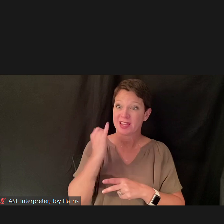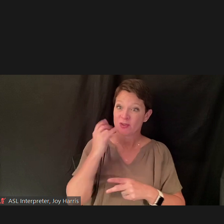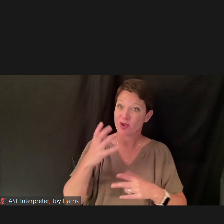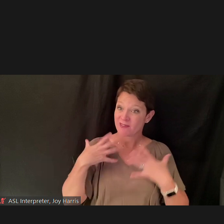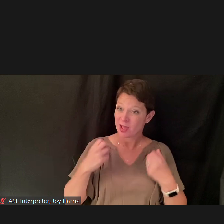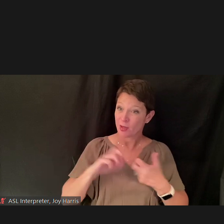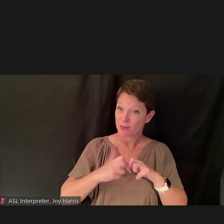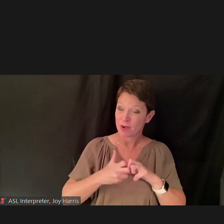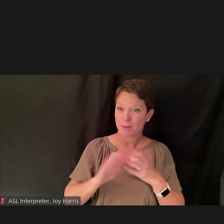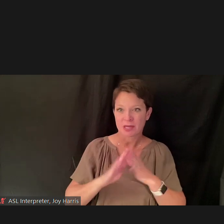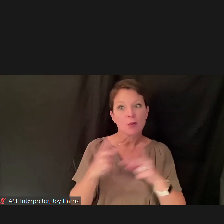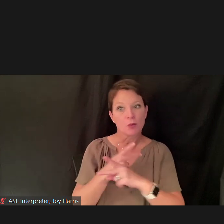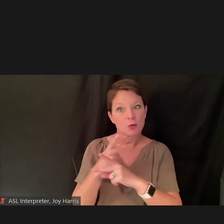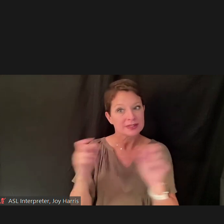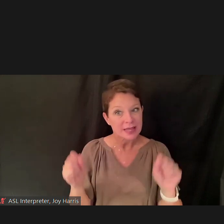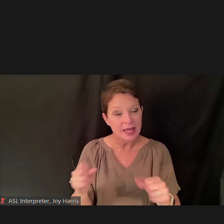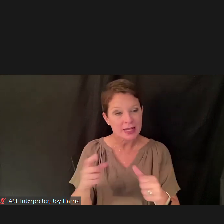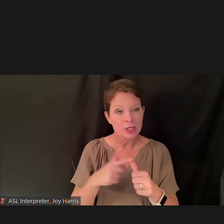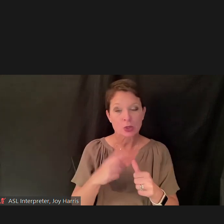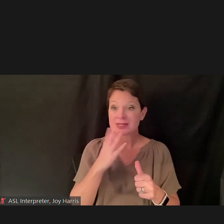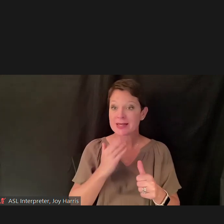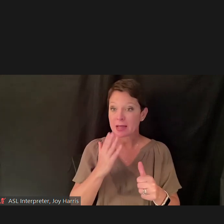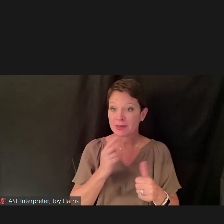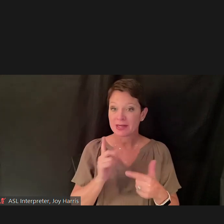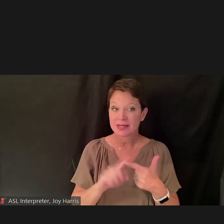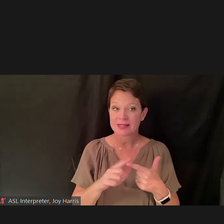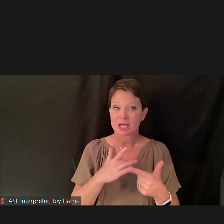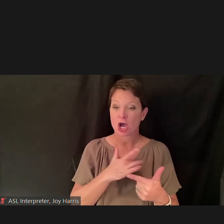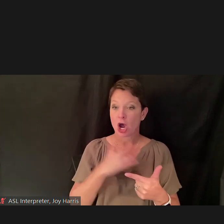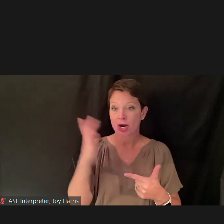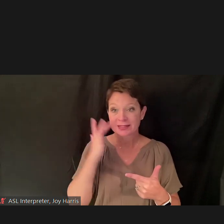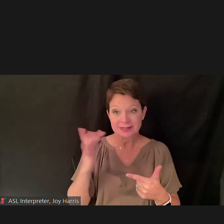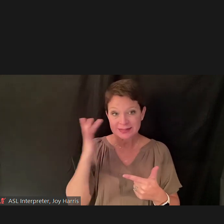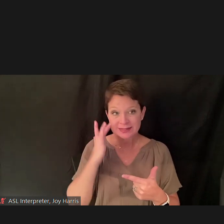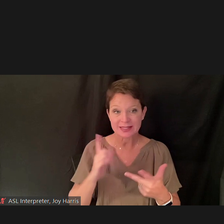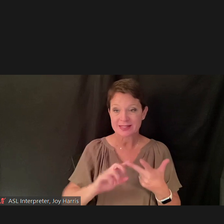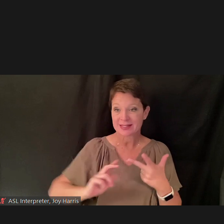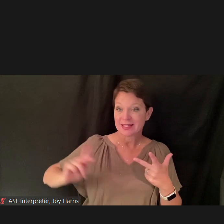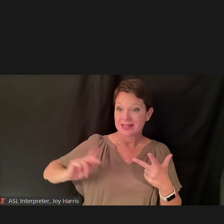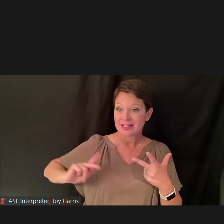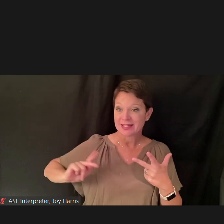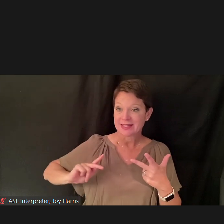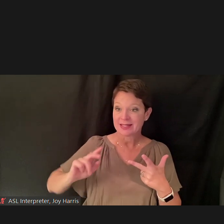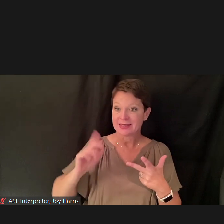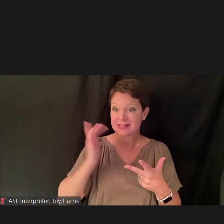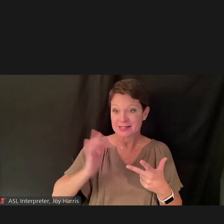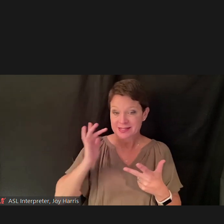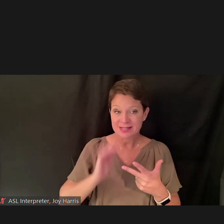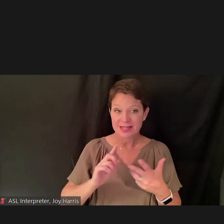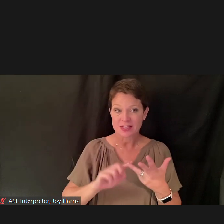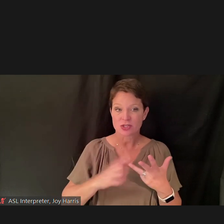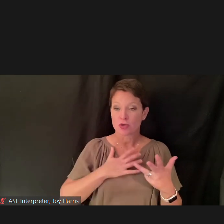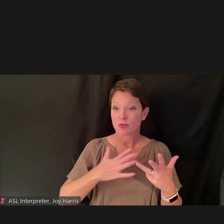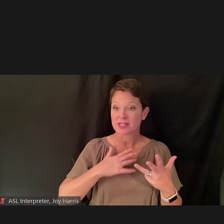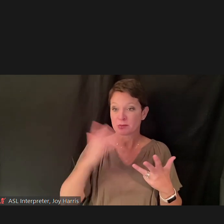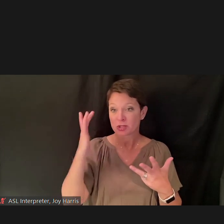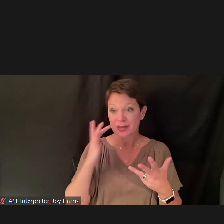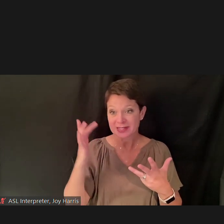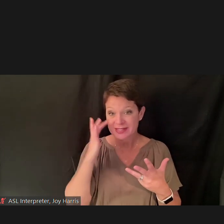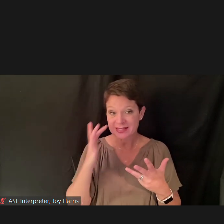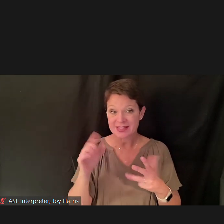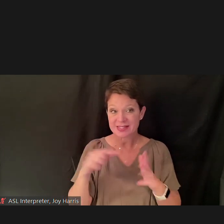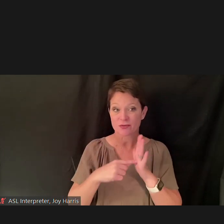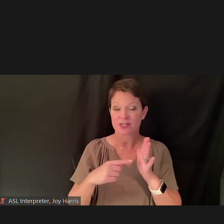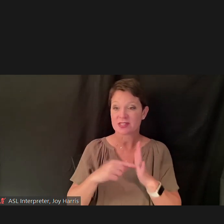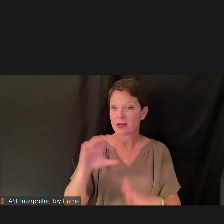Calor y condiciones de salud crónicas pueden empeorar. Esto incluye la diabetes, enfermedad cardíaca, enfermedad